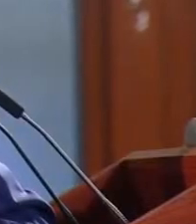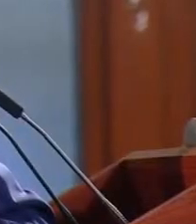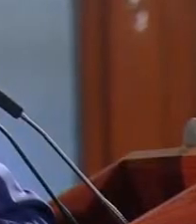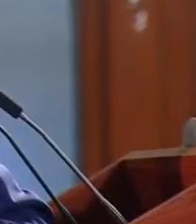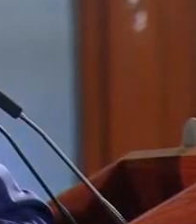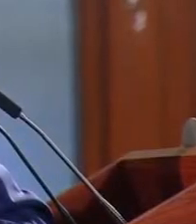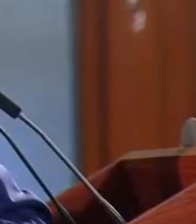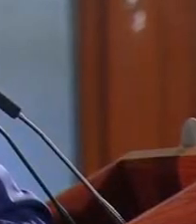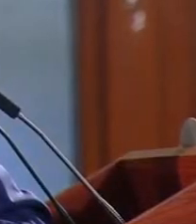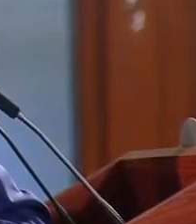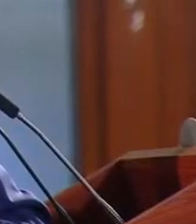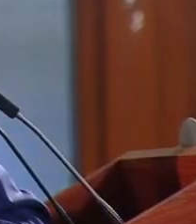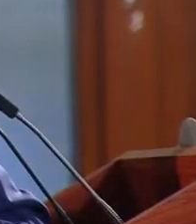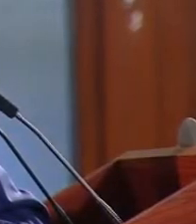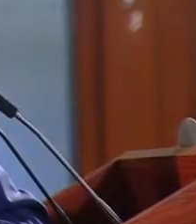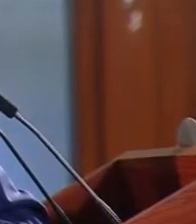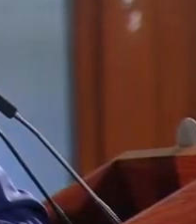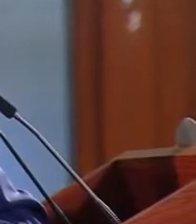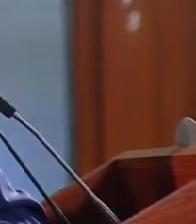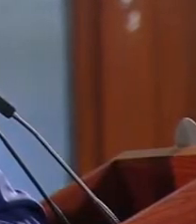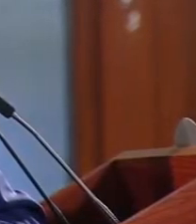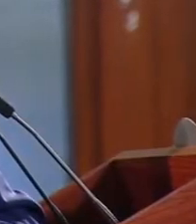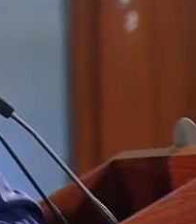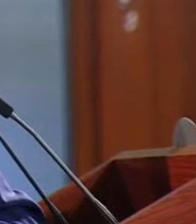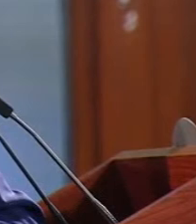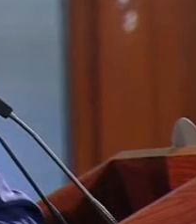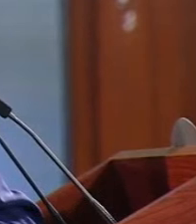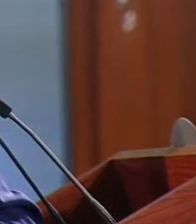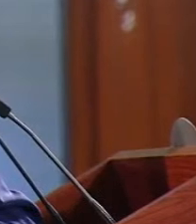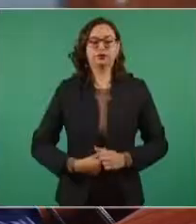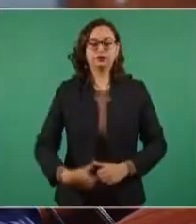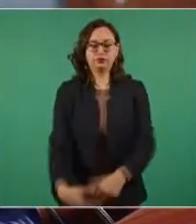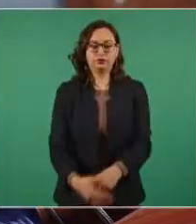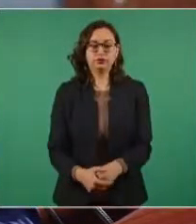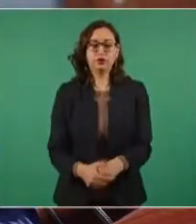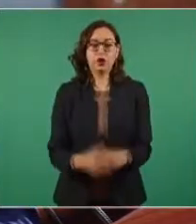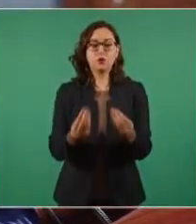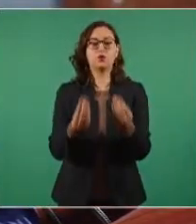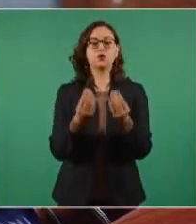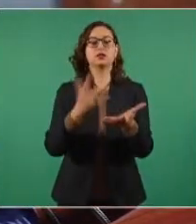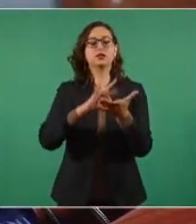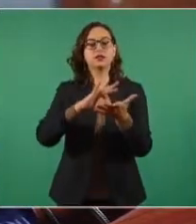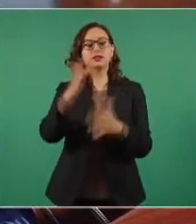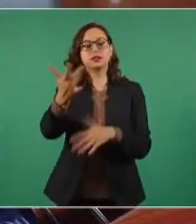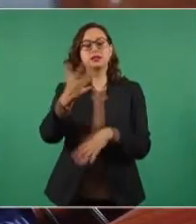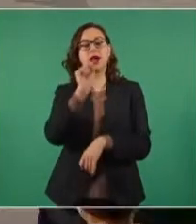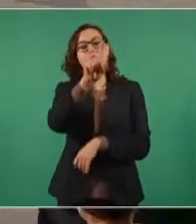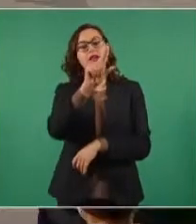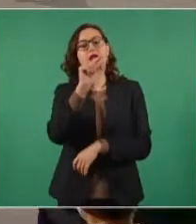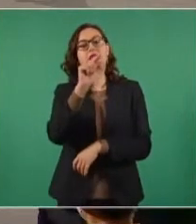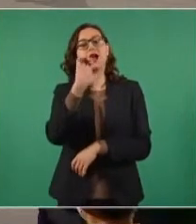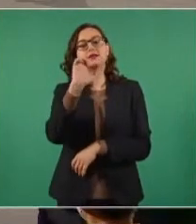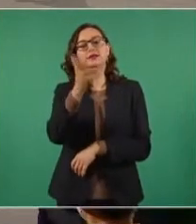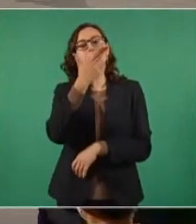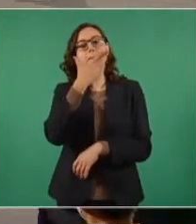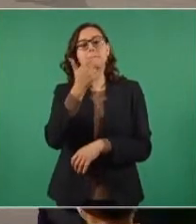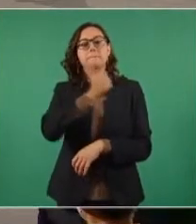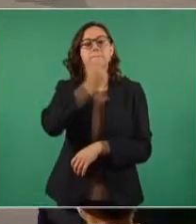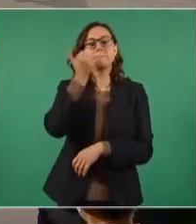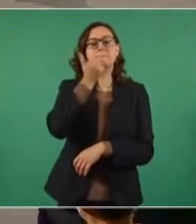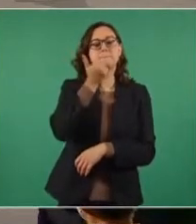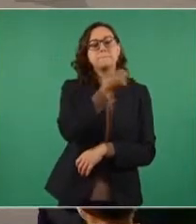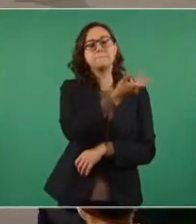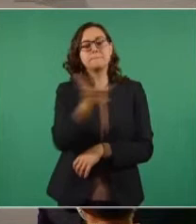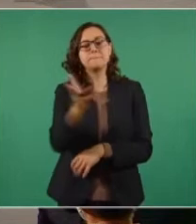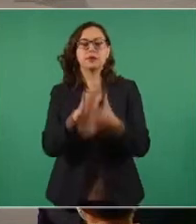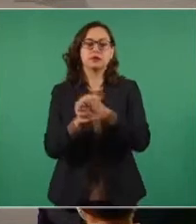gracias y adelante un saludo los estudiantes de chihuahua a maestras a